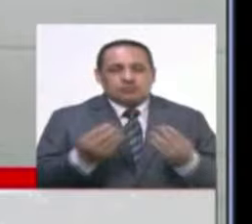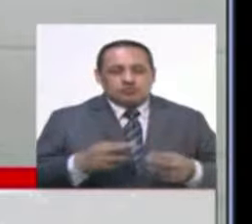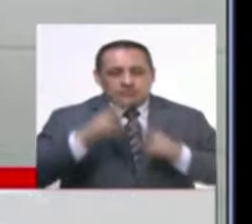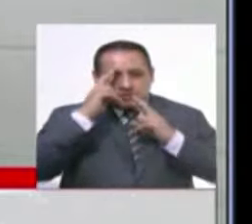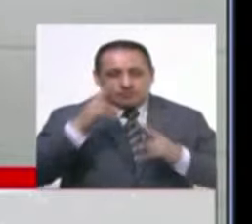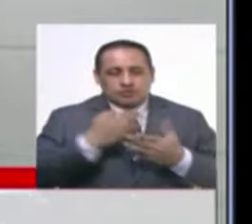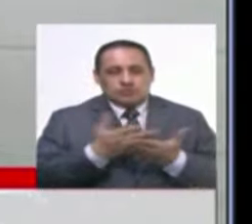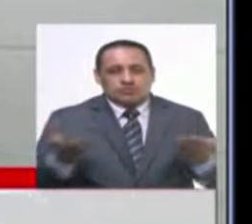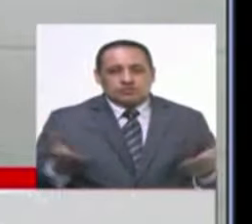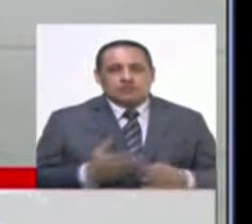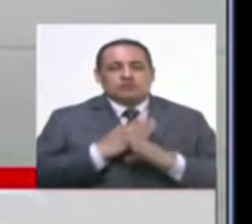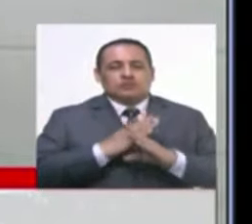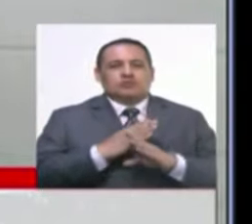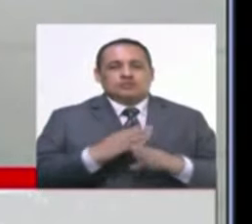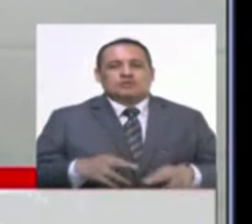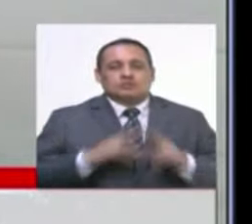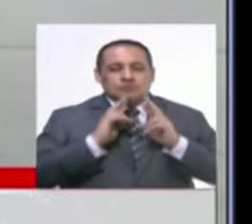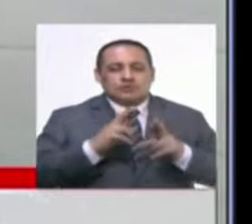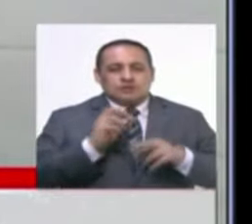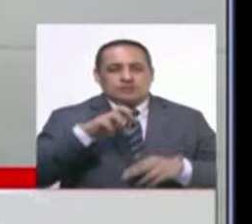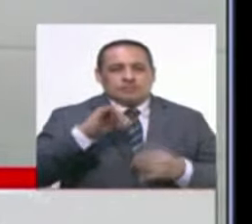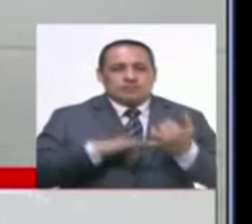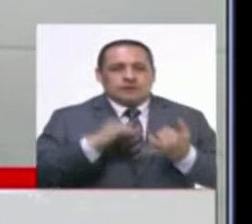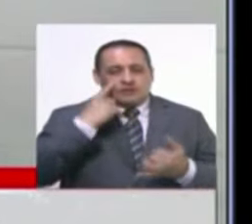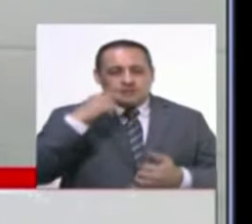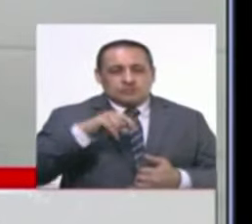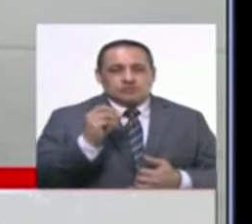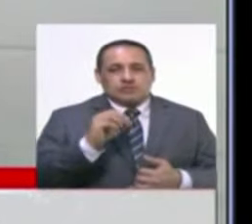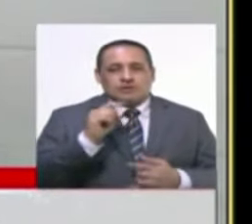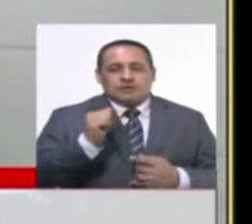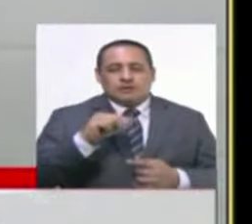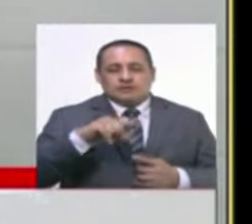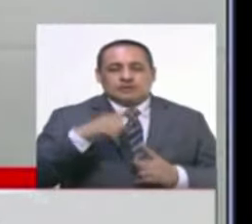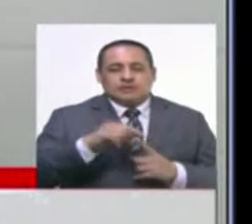respeto, responderle al congresista Dávila, Atanasio,